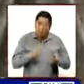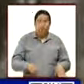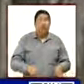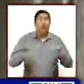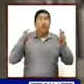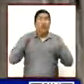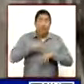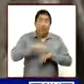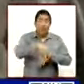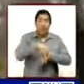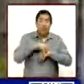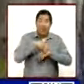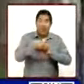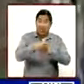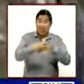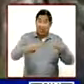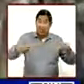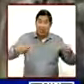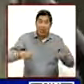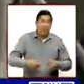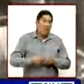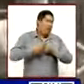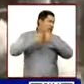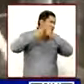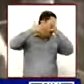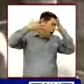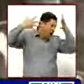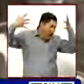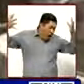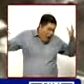El terreno es bastante extenso y